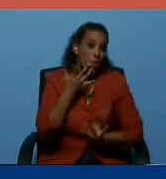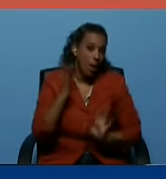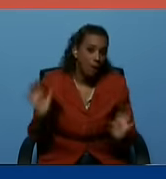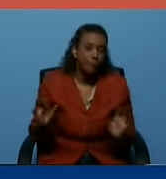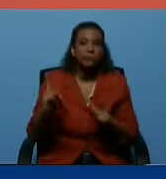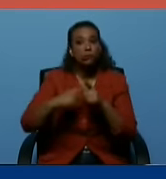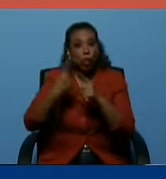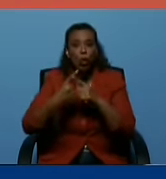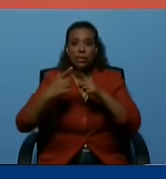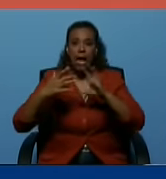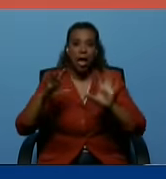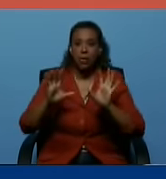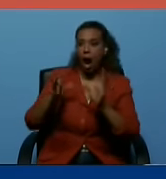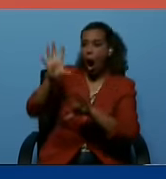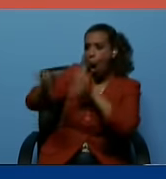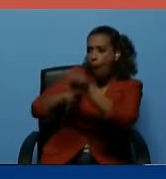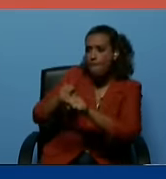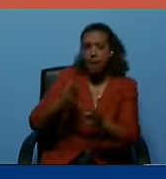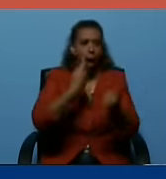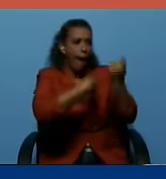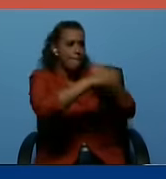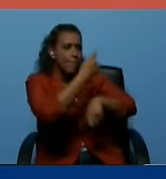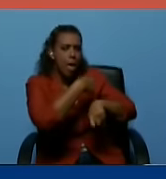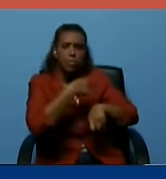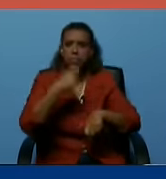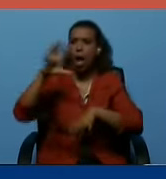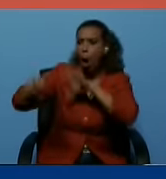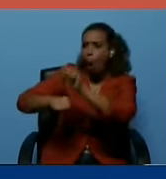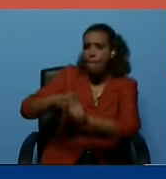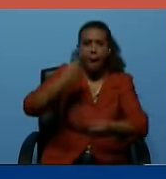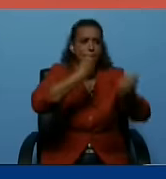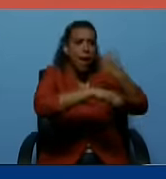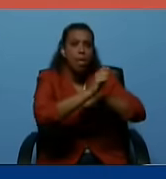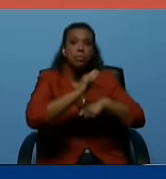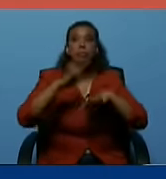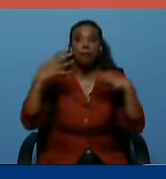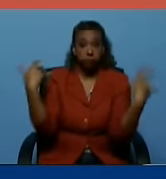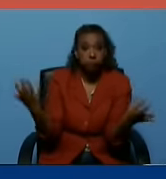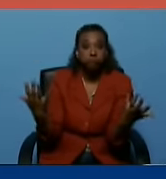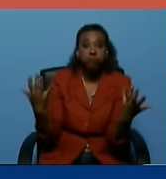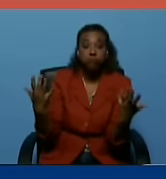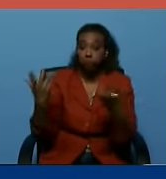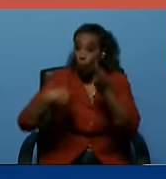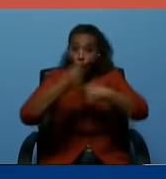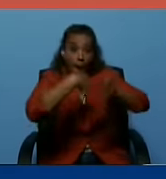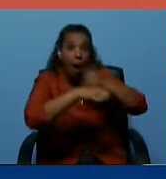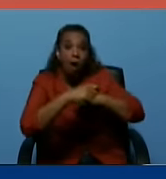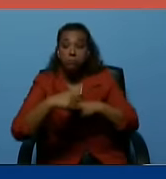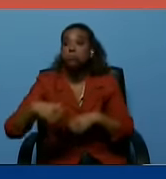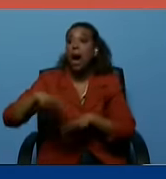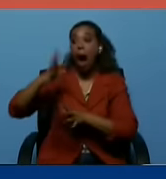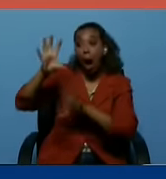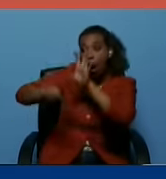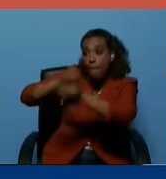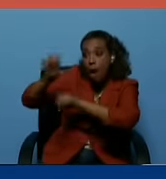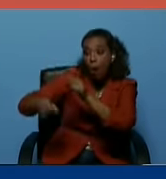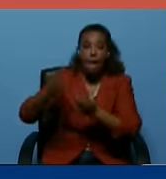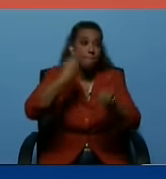Entonces una cadena virtuosa de trabajo, producción, comercialización,